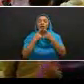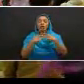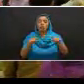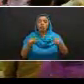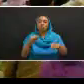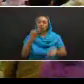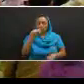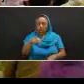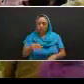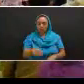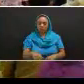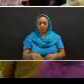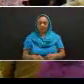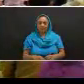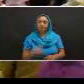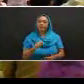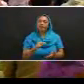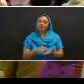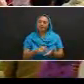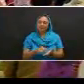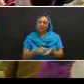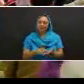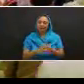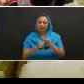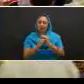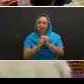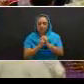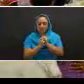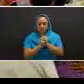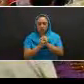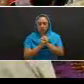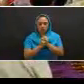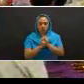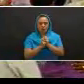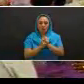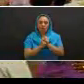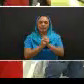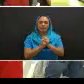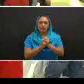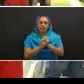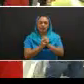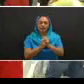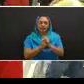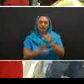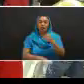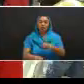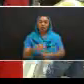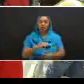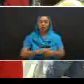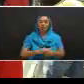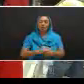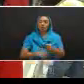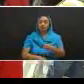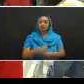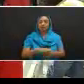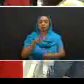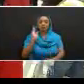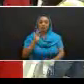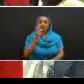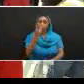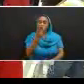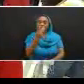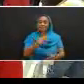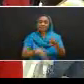Están solicitando oración por estar cumpliendo 10 años de casados. También si pueden pasar aquí al frente y se identifican con